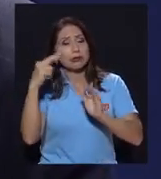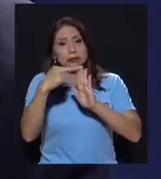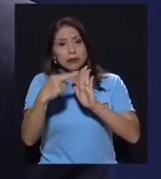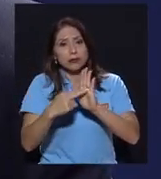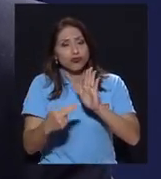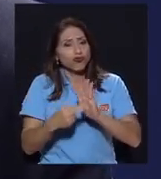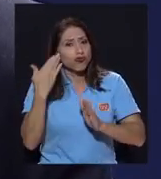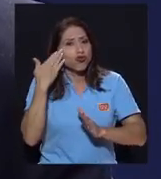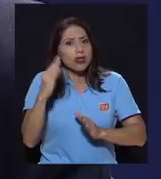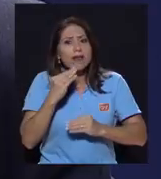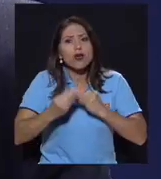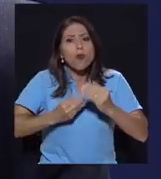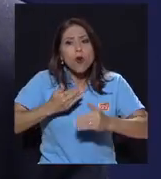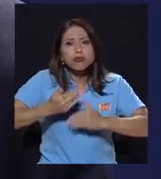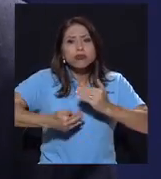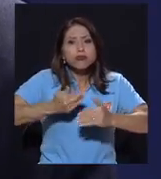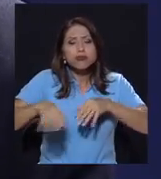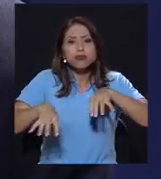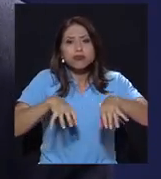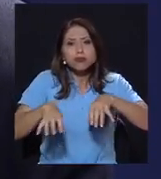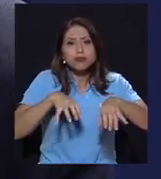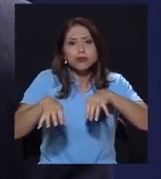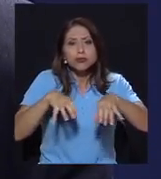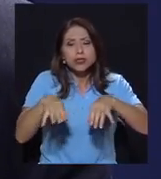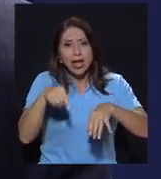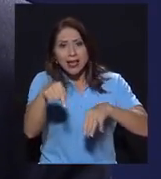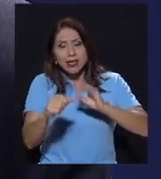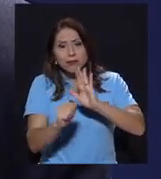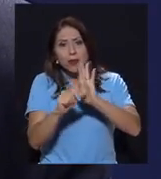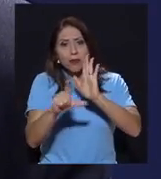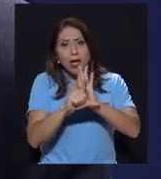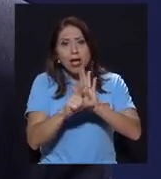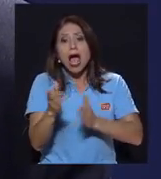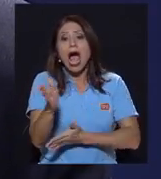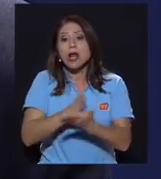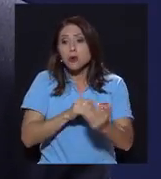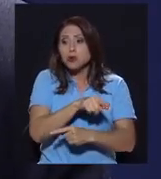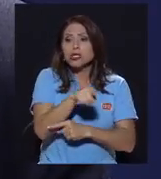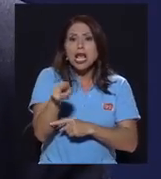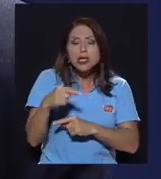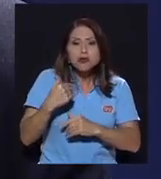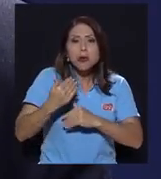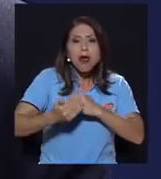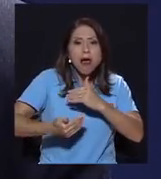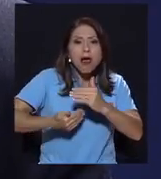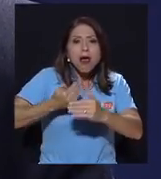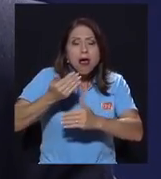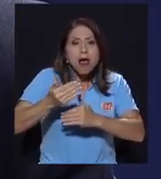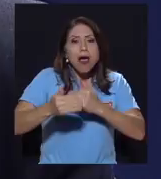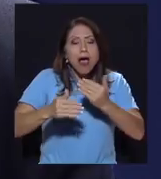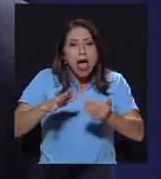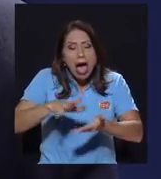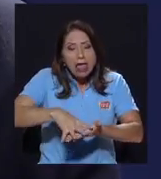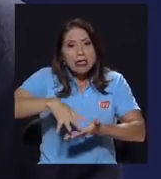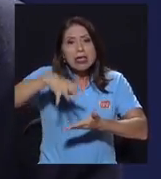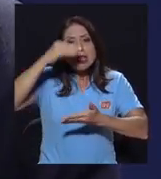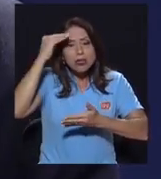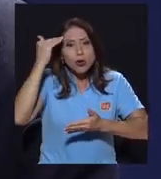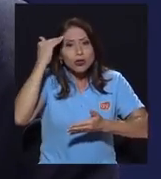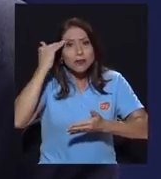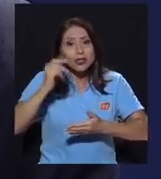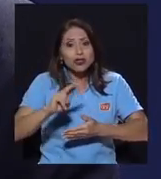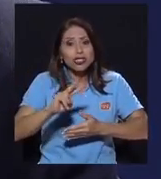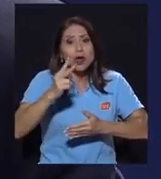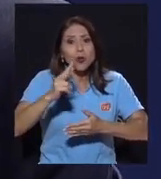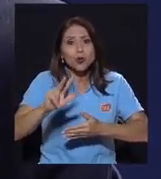la mecánica qué en el parlamento algunos van adquiriendo conocimientos cuando ya es el segundo o tercer año cuando falta